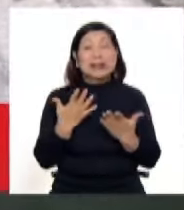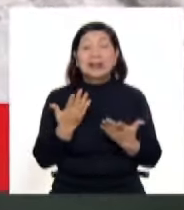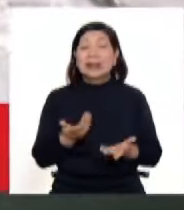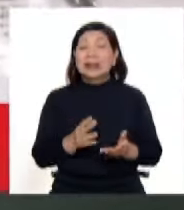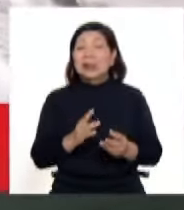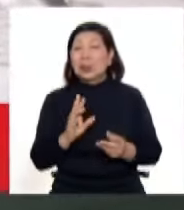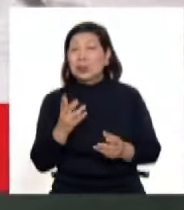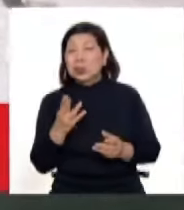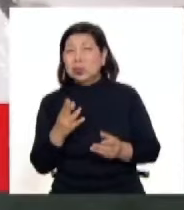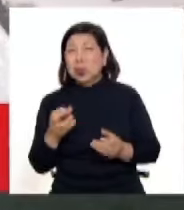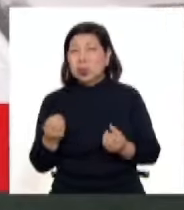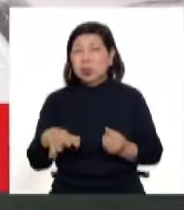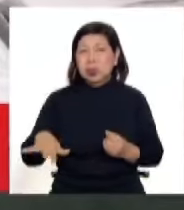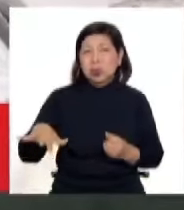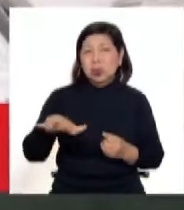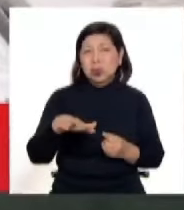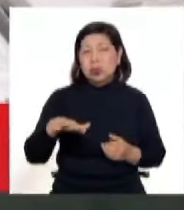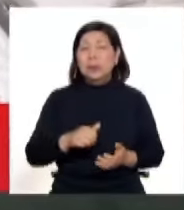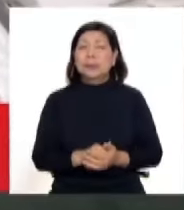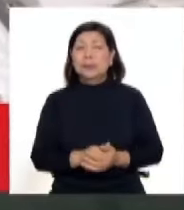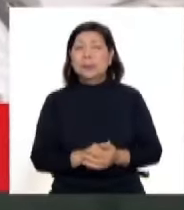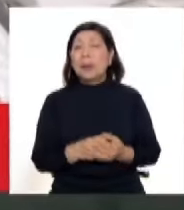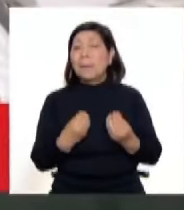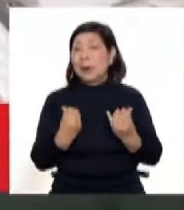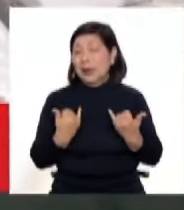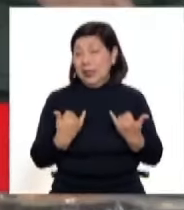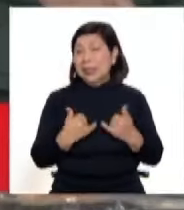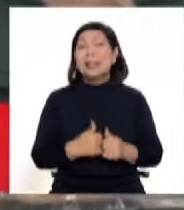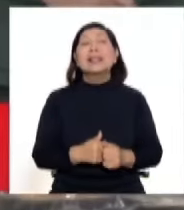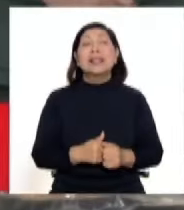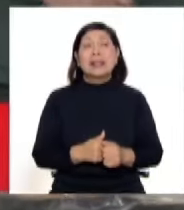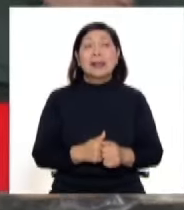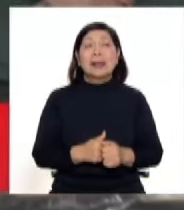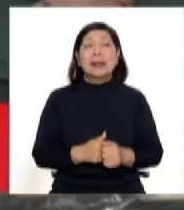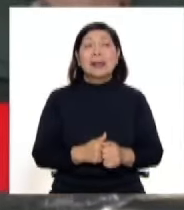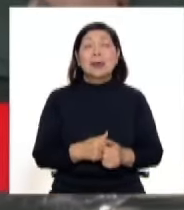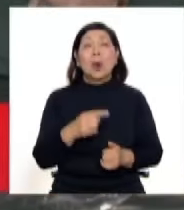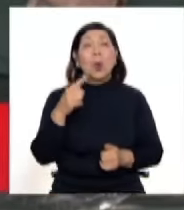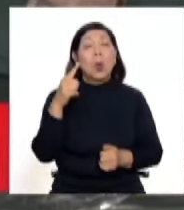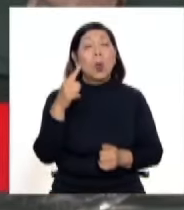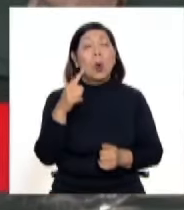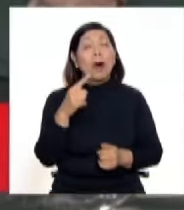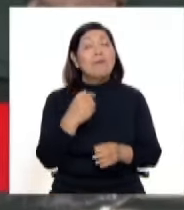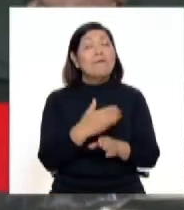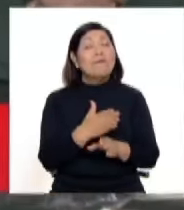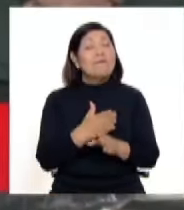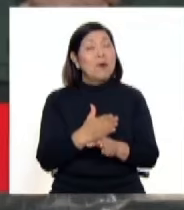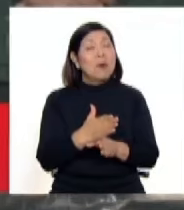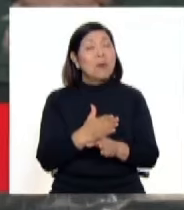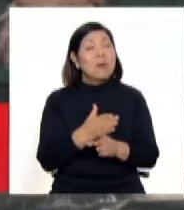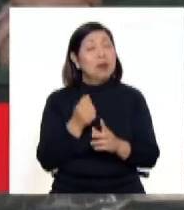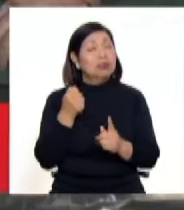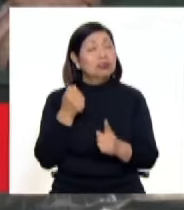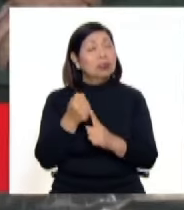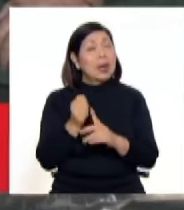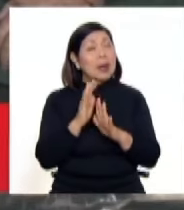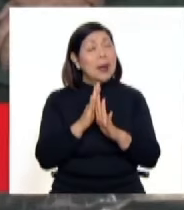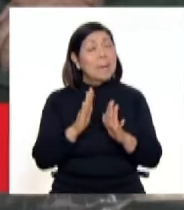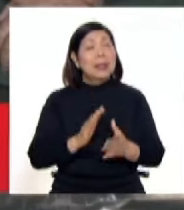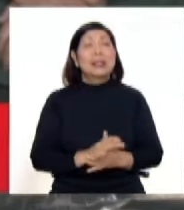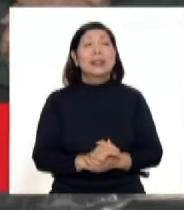acciones de la delincuencia porque esta señores es la única forma de lograr la